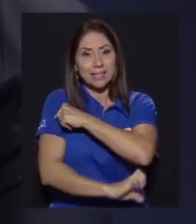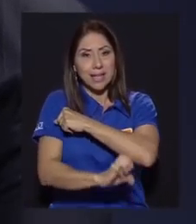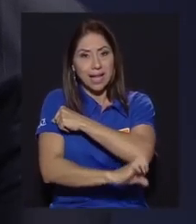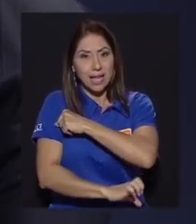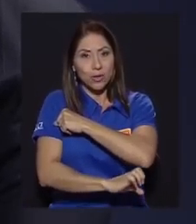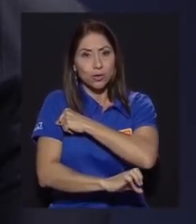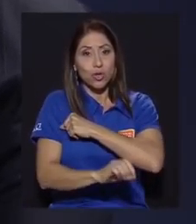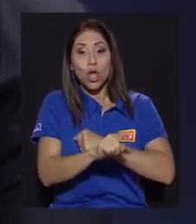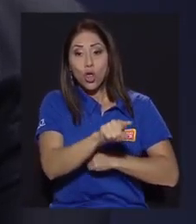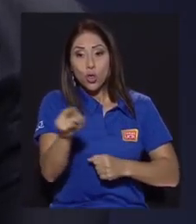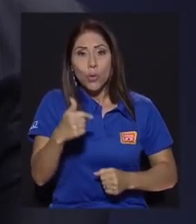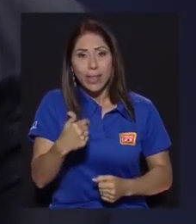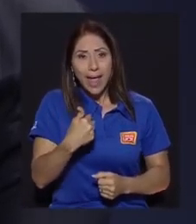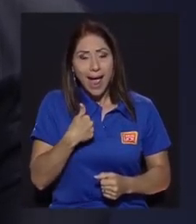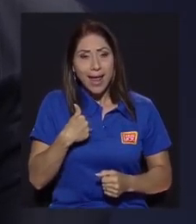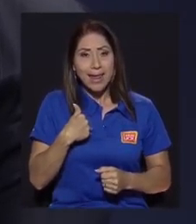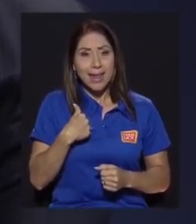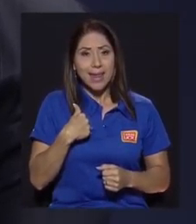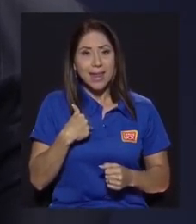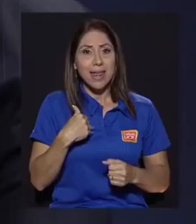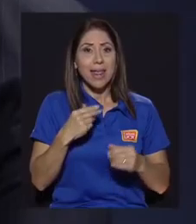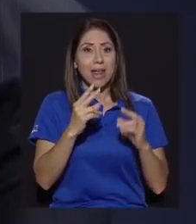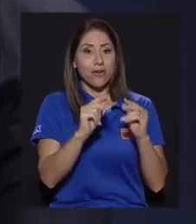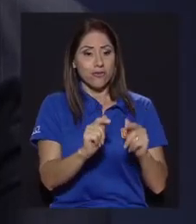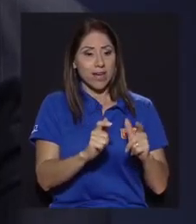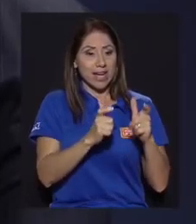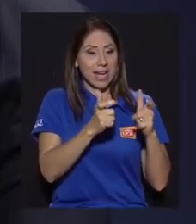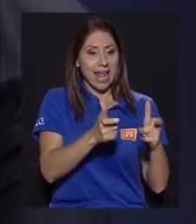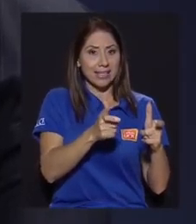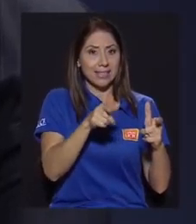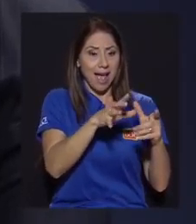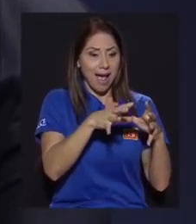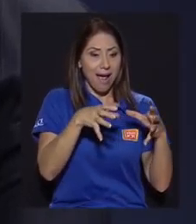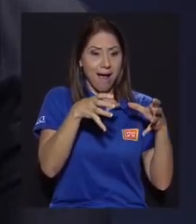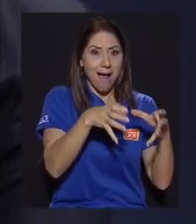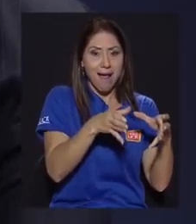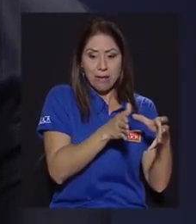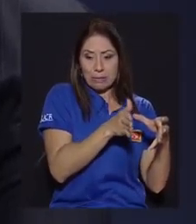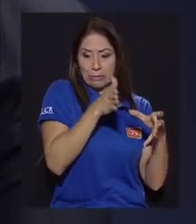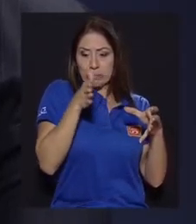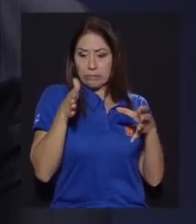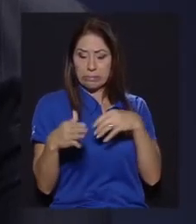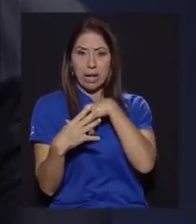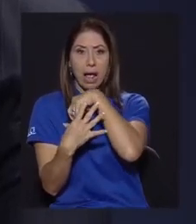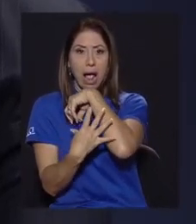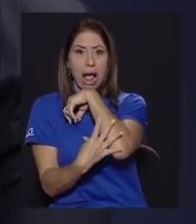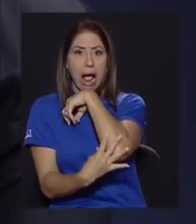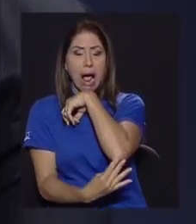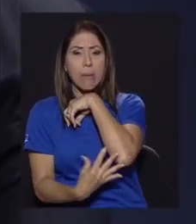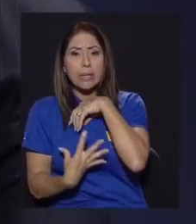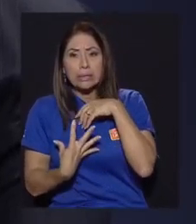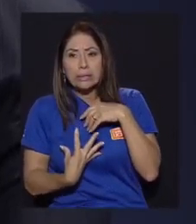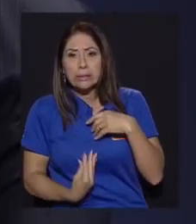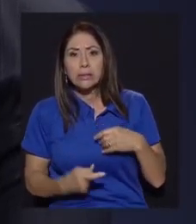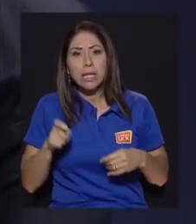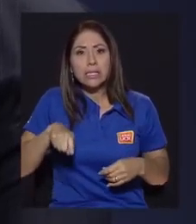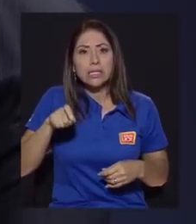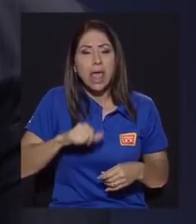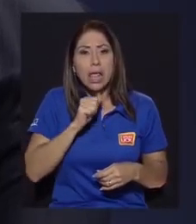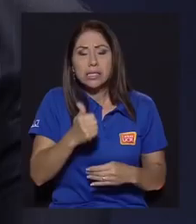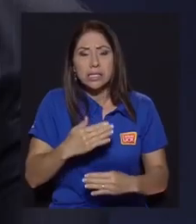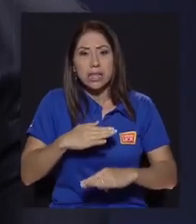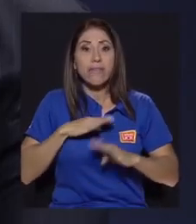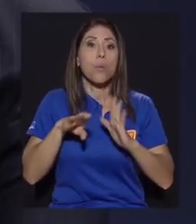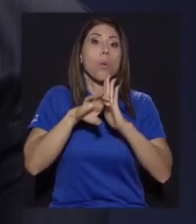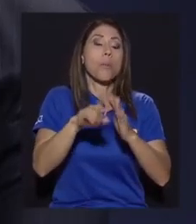riqueza al lado mismo de hambre de miseria y de grandes necesidades insatisfechas como en guanacaste